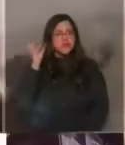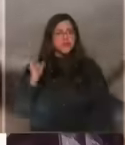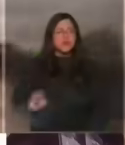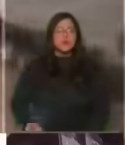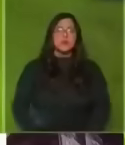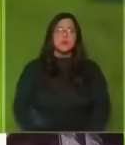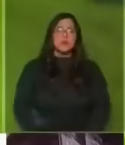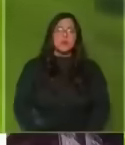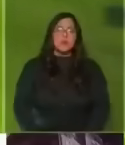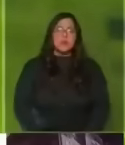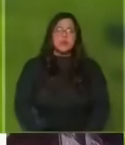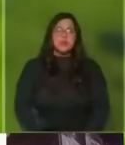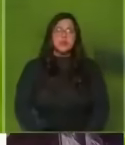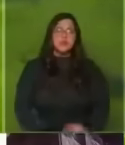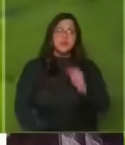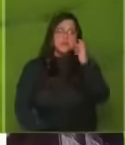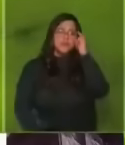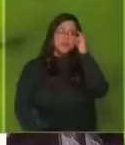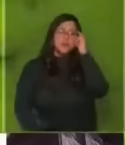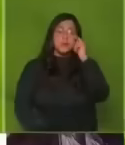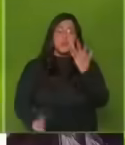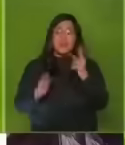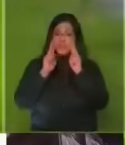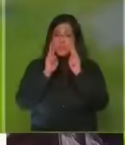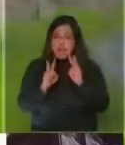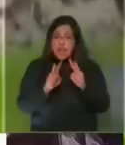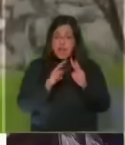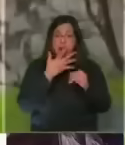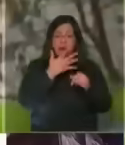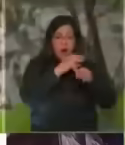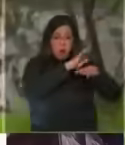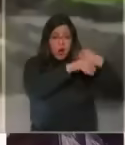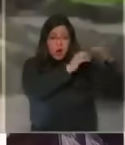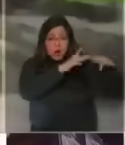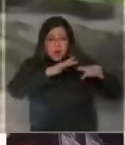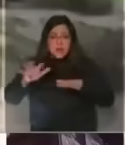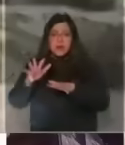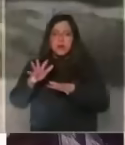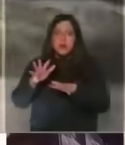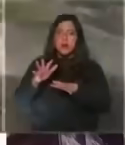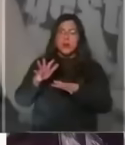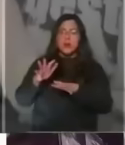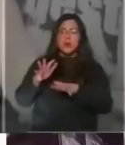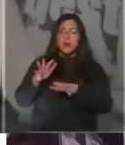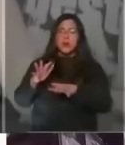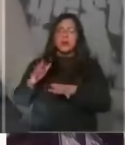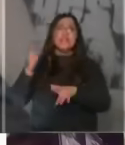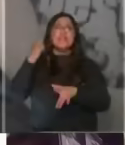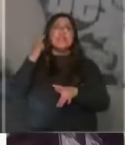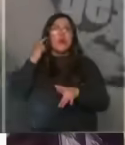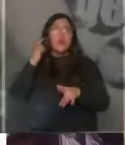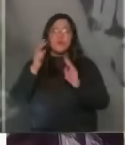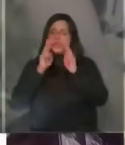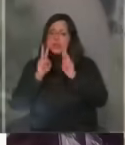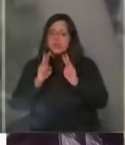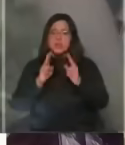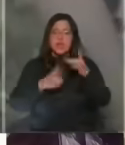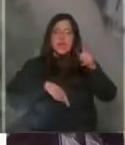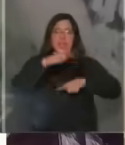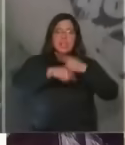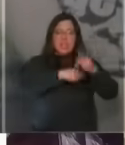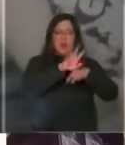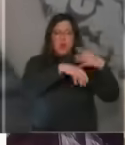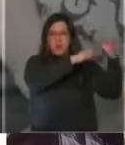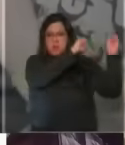ró demasiada agua se sentía como caía toda la Tierra así como como si fueran